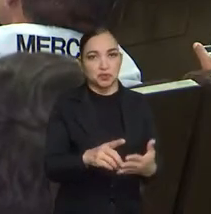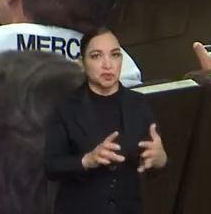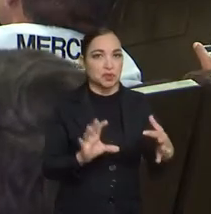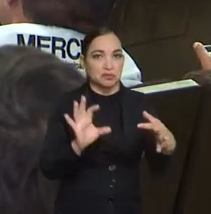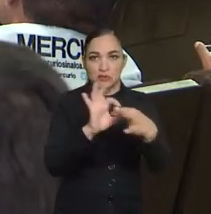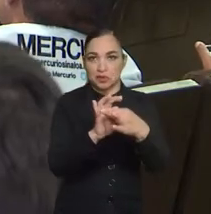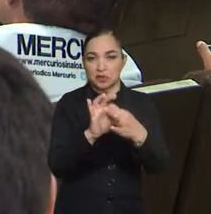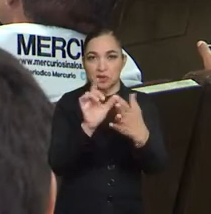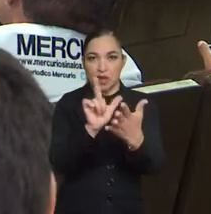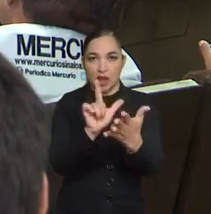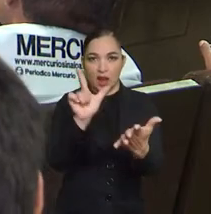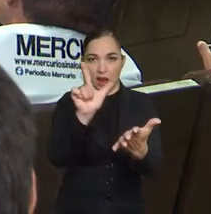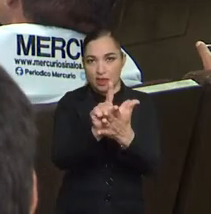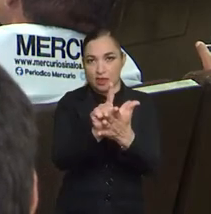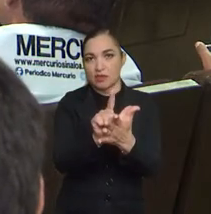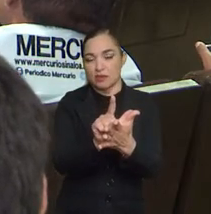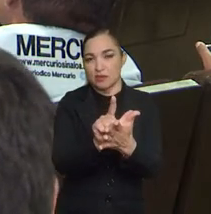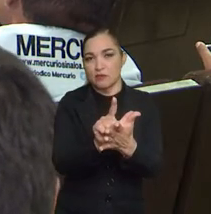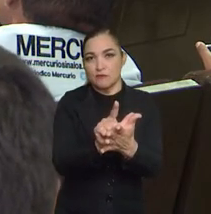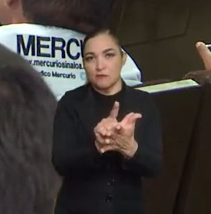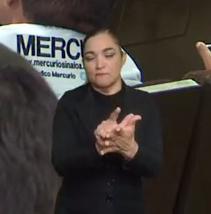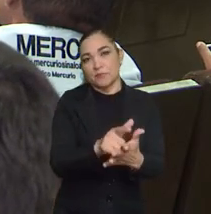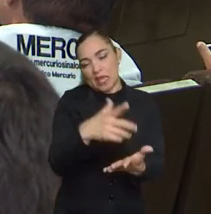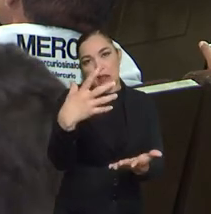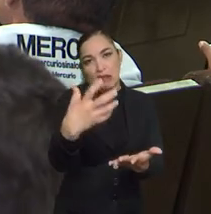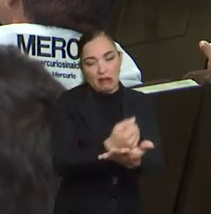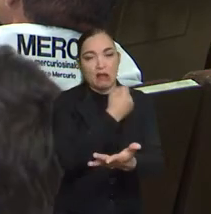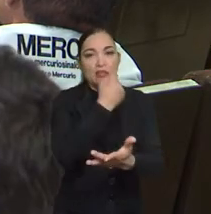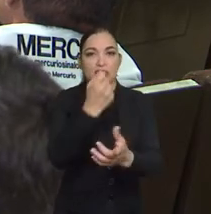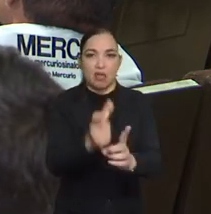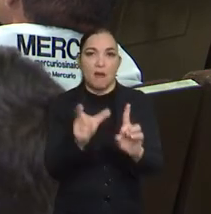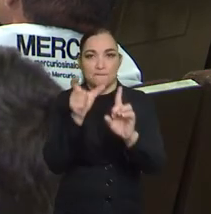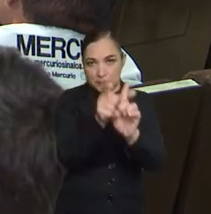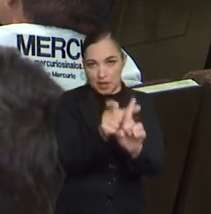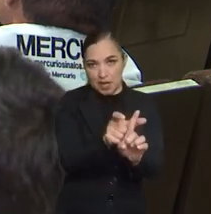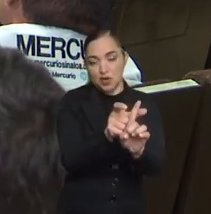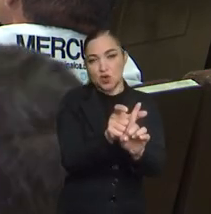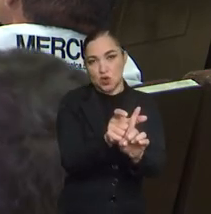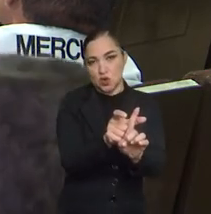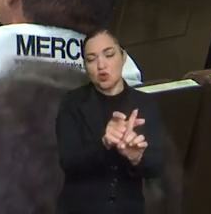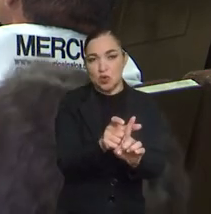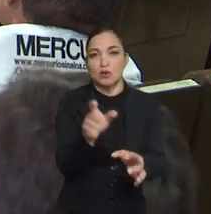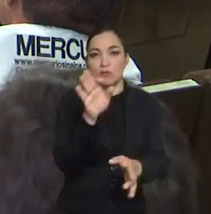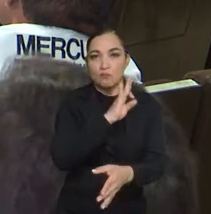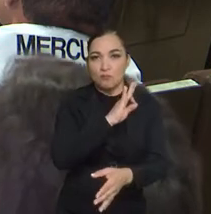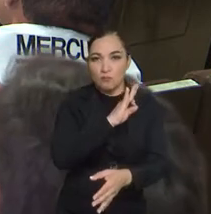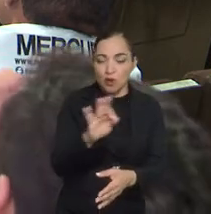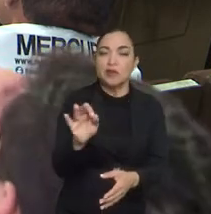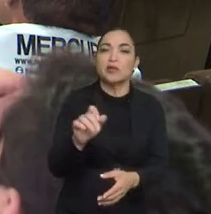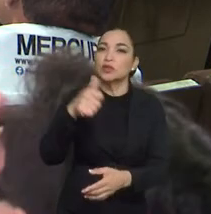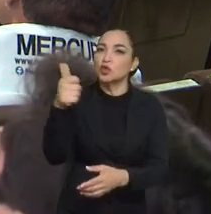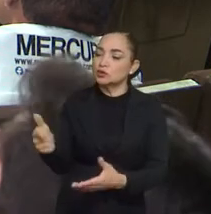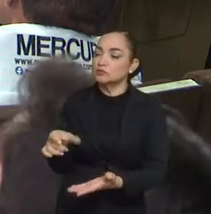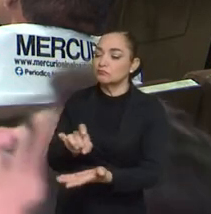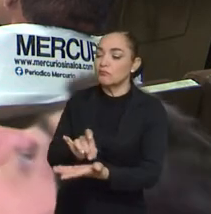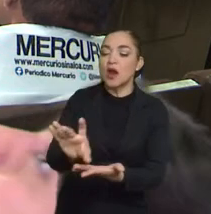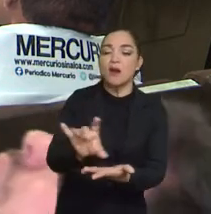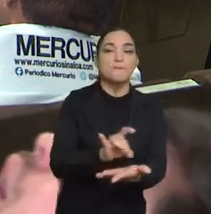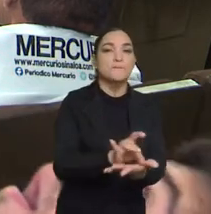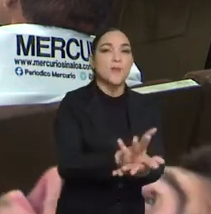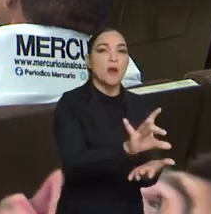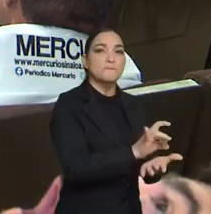Interés legítimo. Entonces, él gana el amparo, lo gana, y pueden otros que sean corridos en el INE